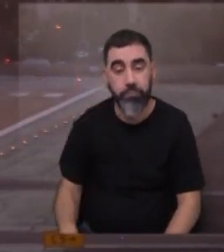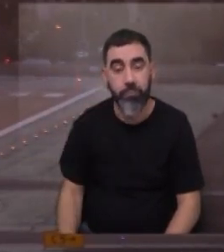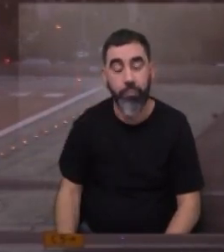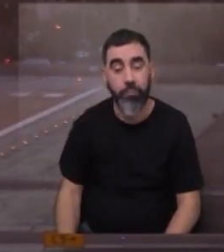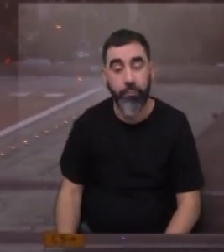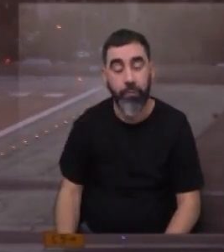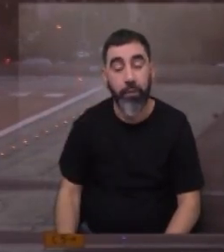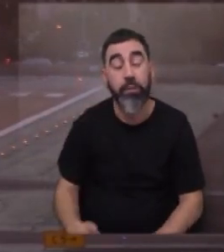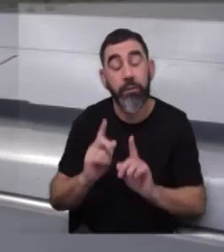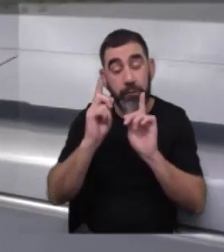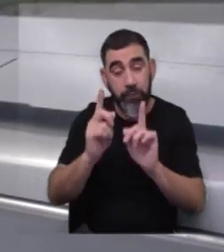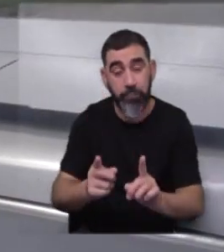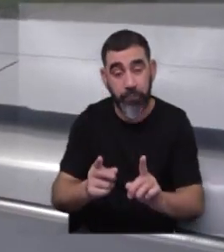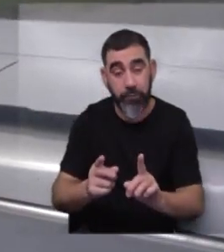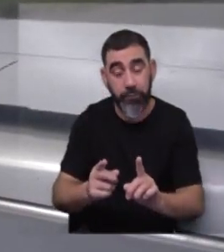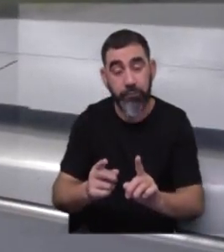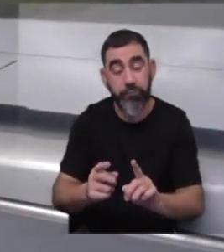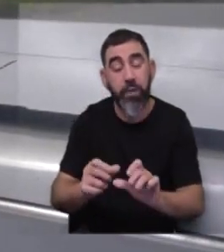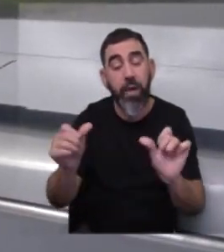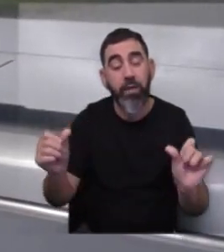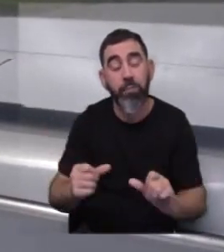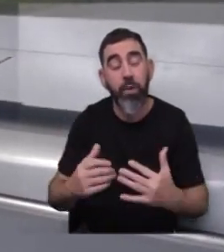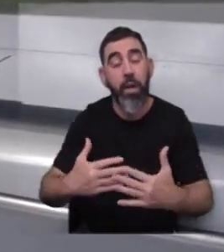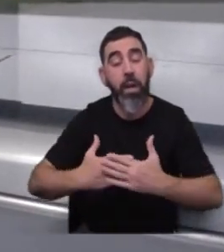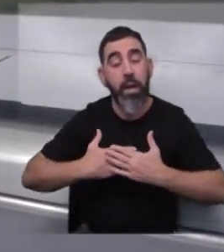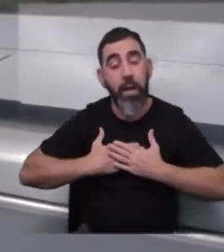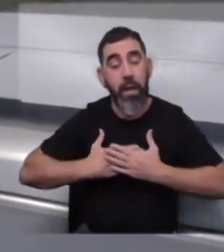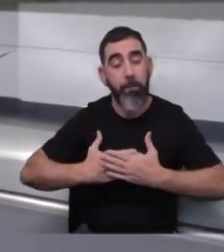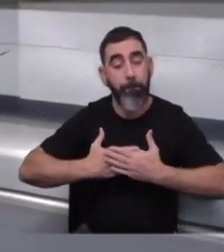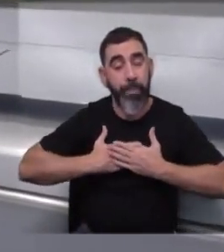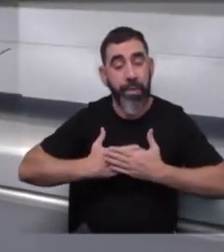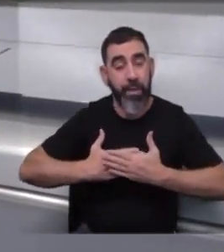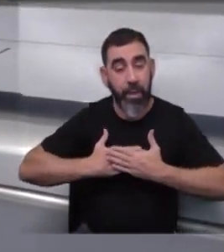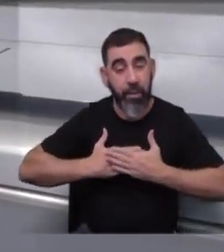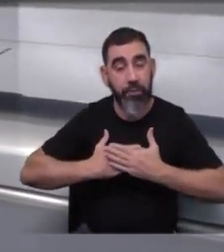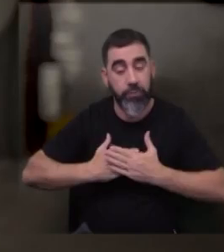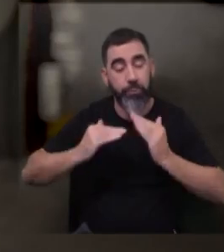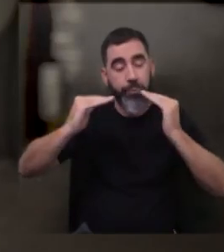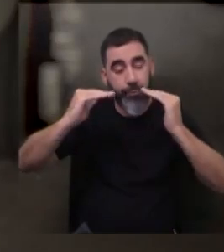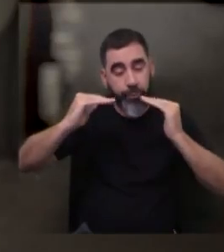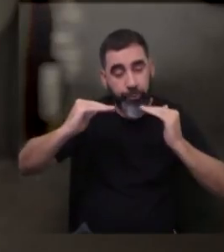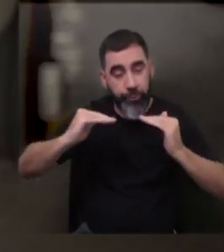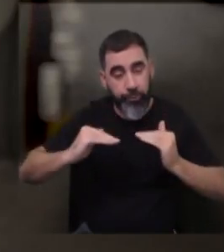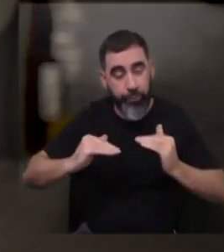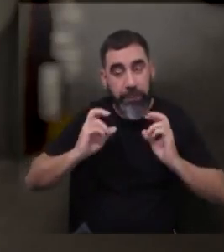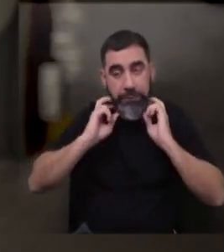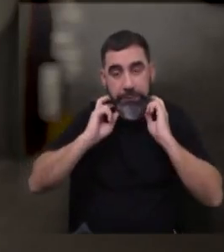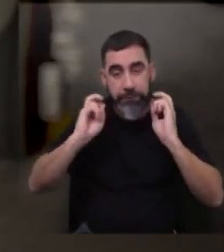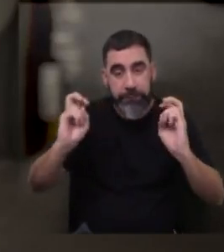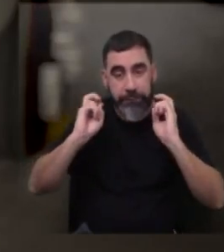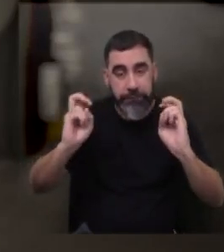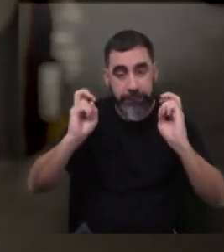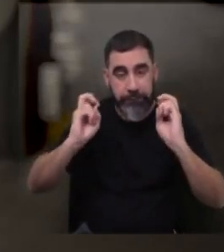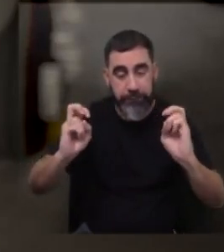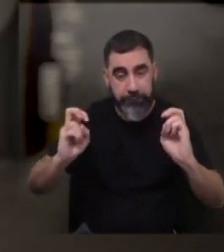Por otro lado, también hacemos lo que es una respiración abdominal, que lo que hace es bajar la activación de ese eje del estrés, ¿no? Que es